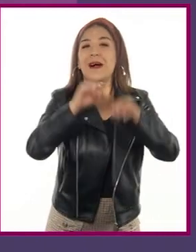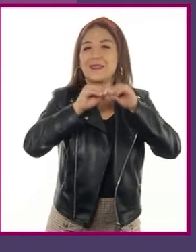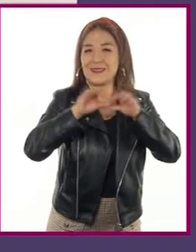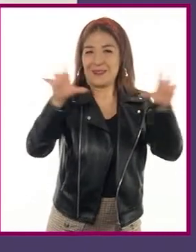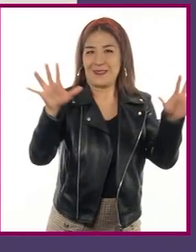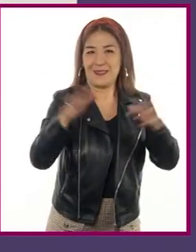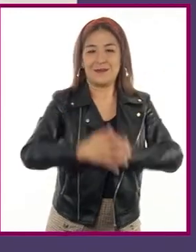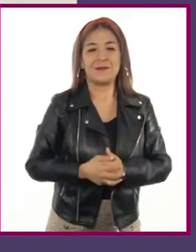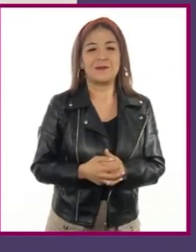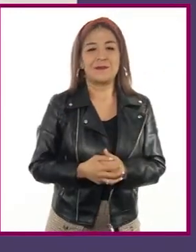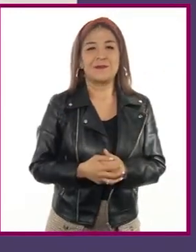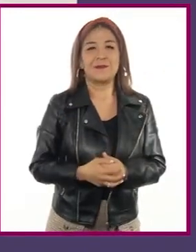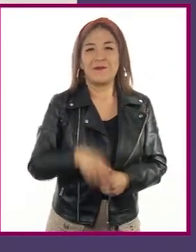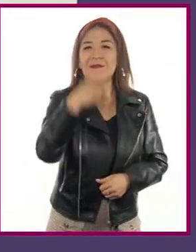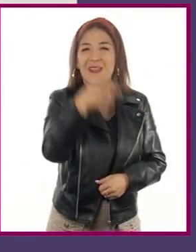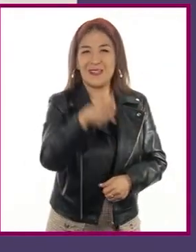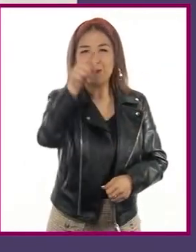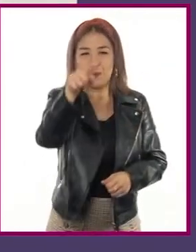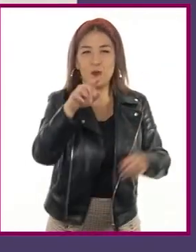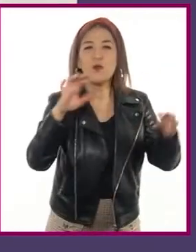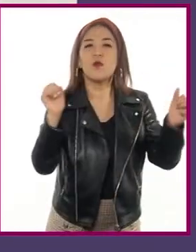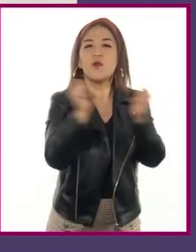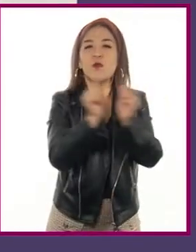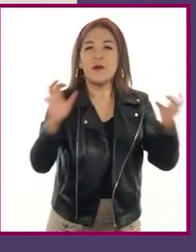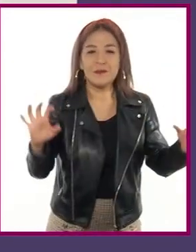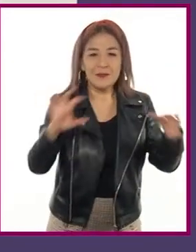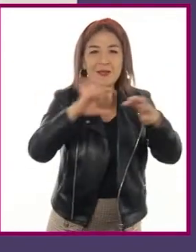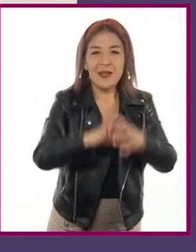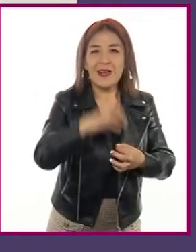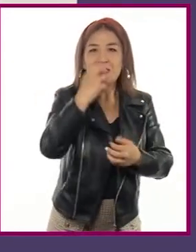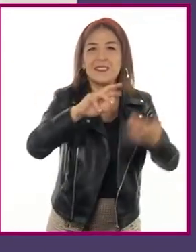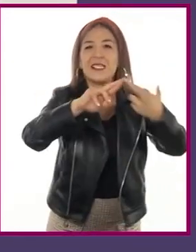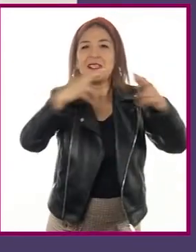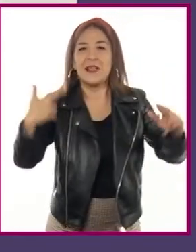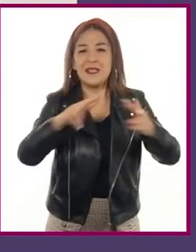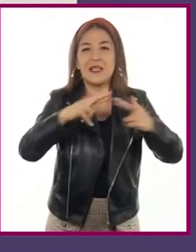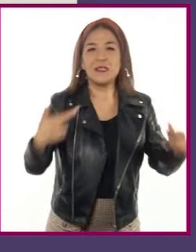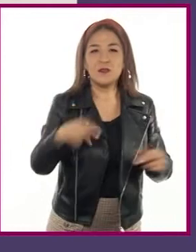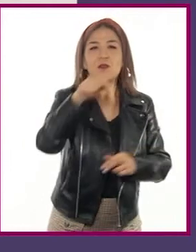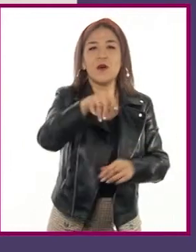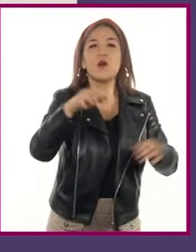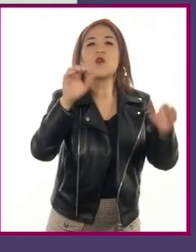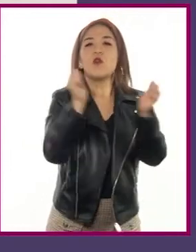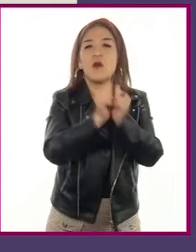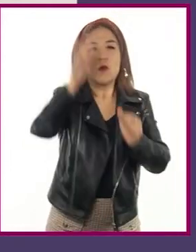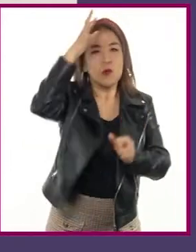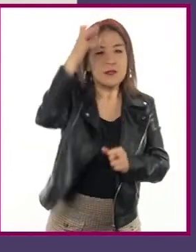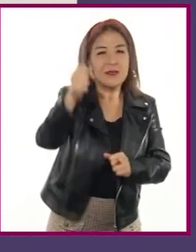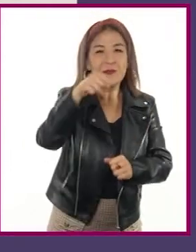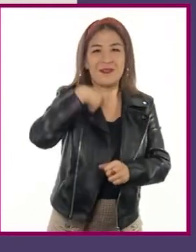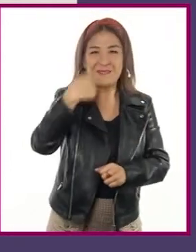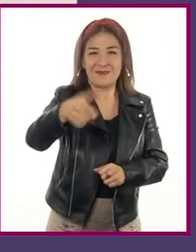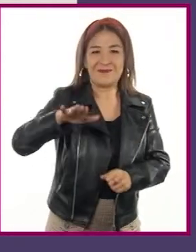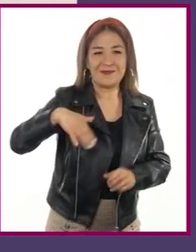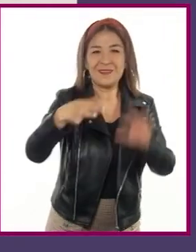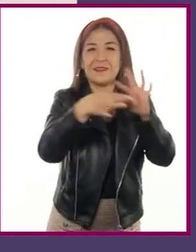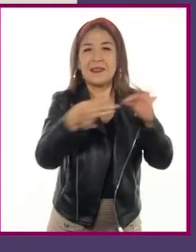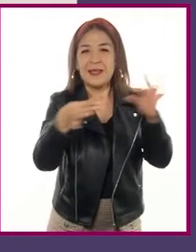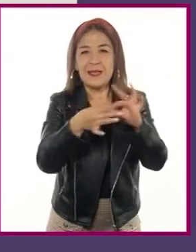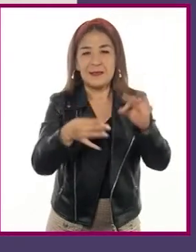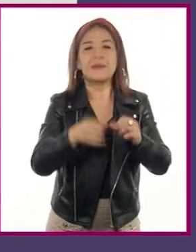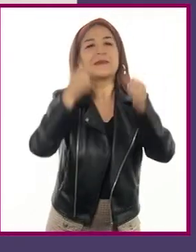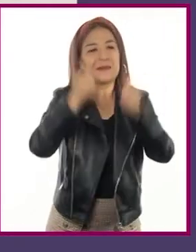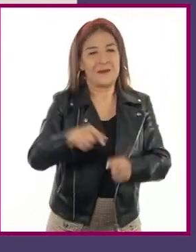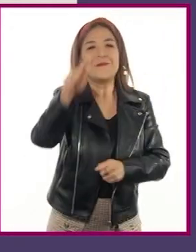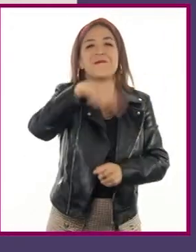claridad. ¿Lograron relacionar los casos expuestos con los conceptos antes mencionados?